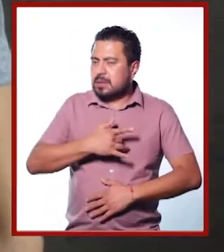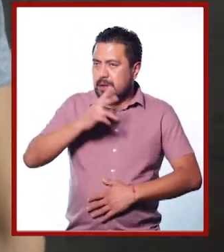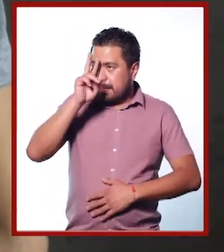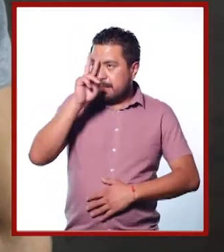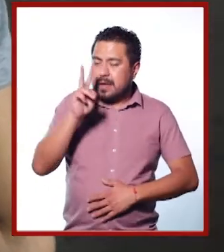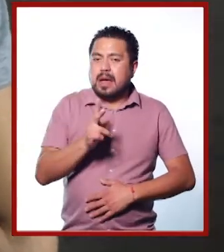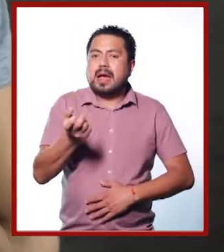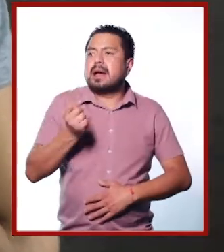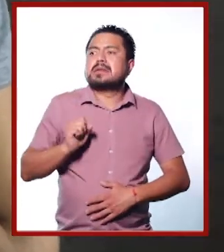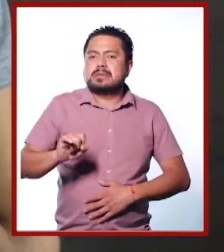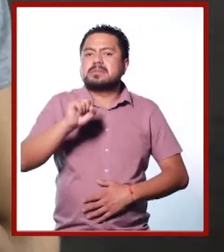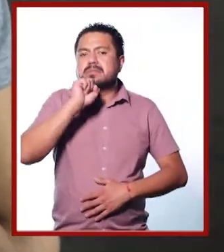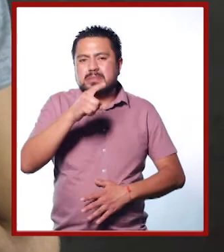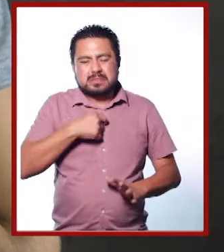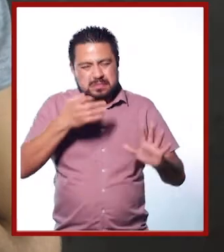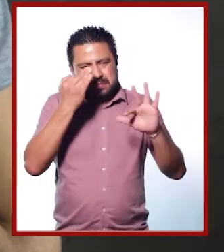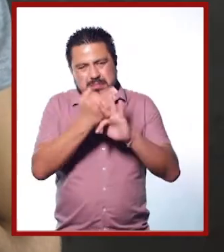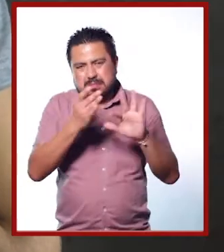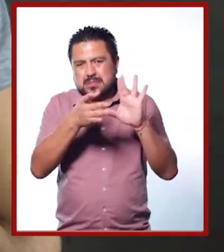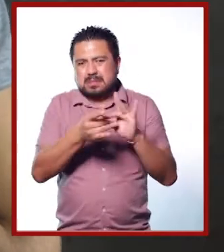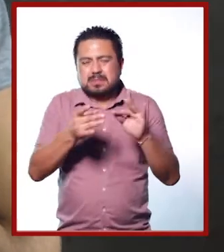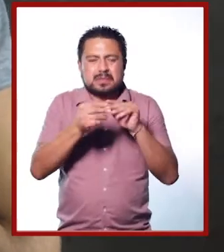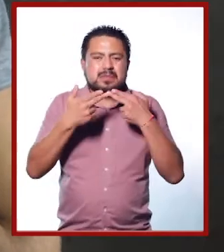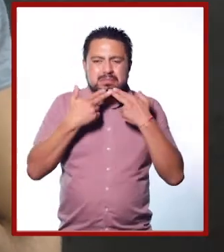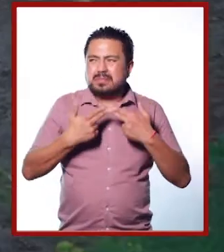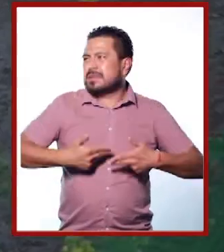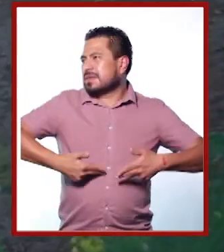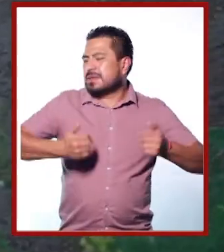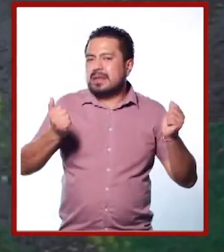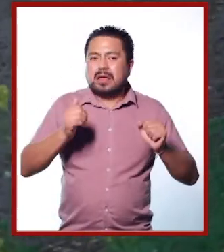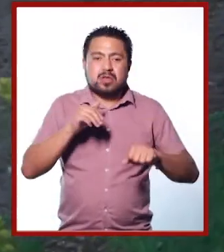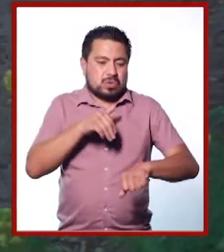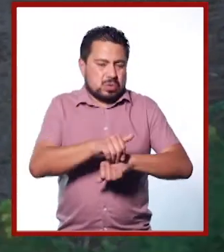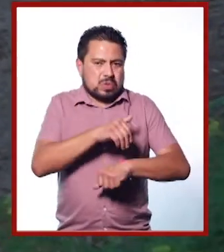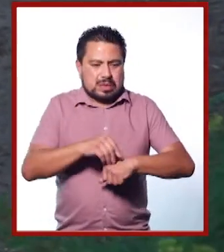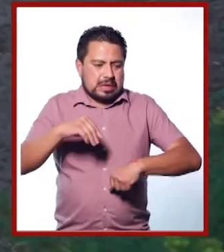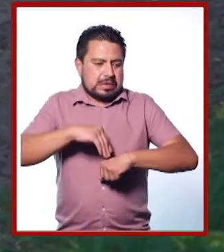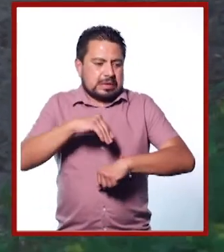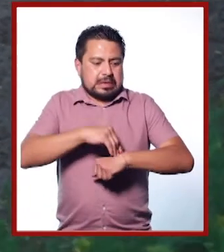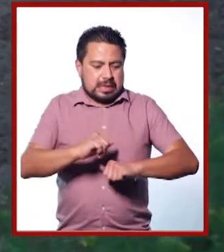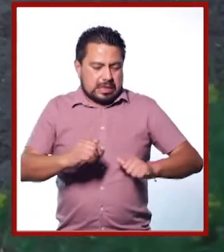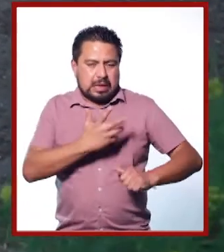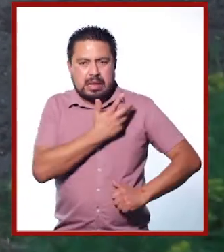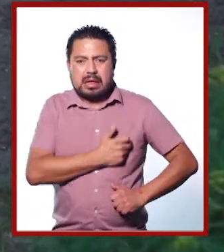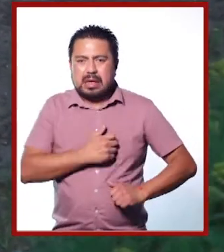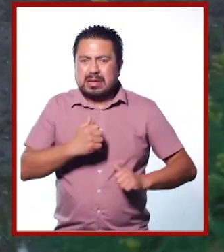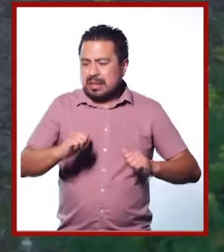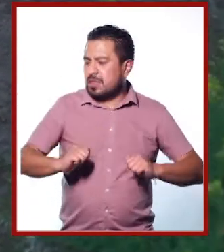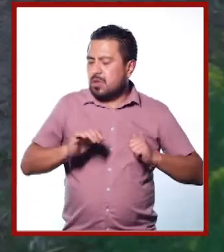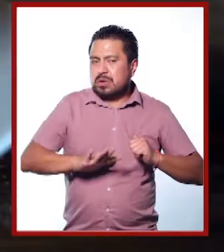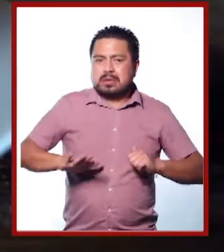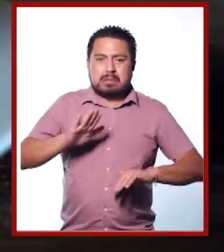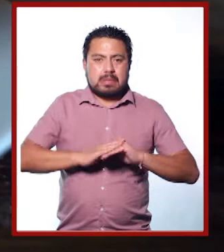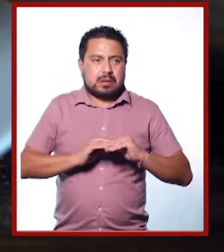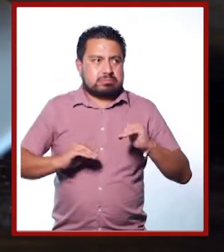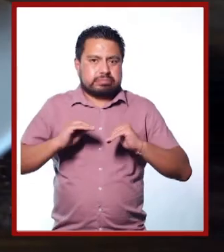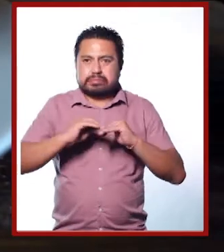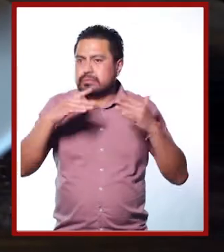peor. Tan es así que por eso les decía el suicidio, ¿no? Los índices de depresión en adolescentes son